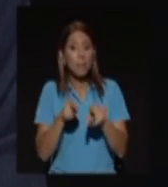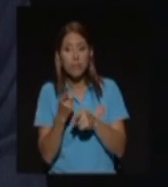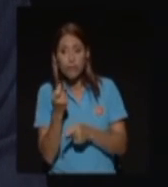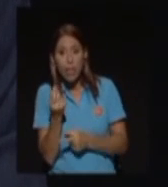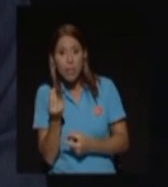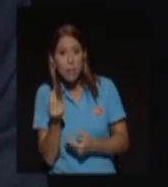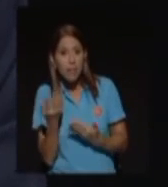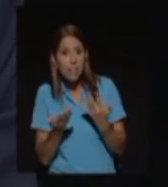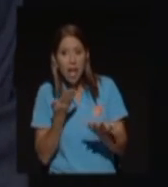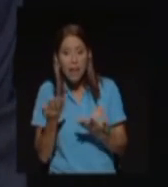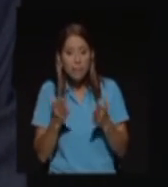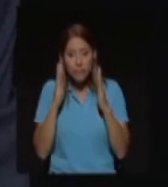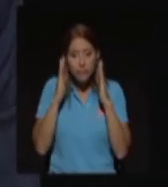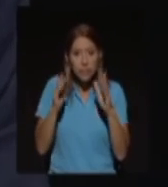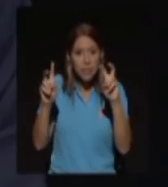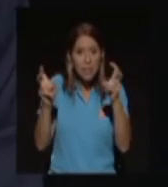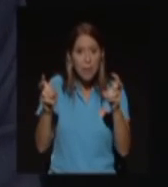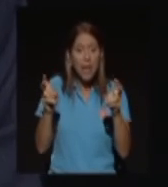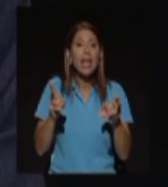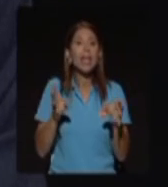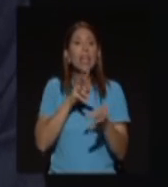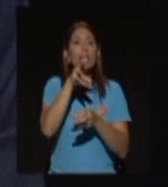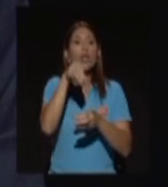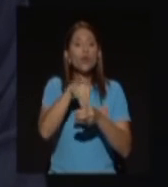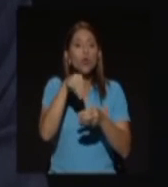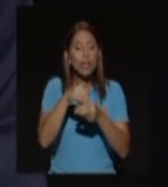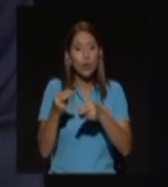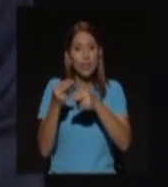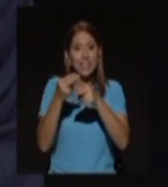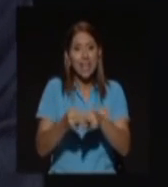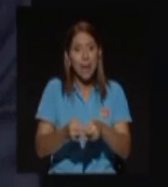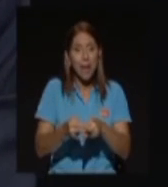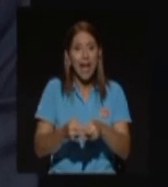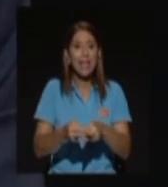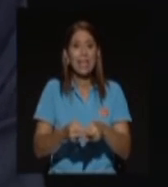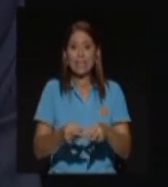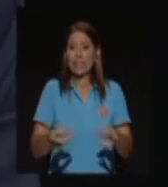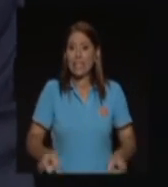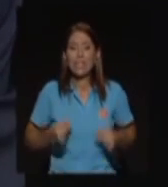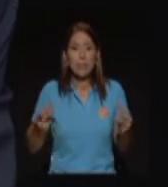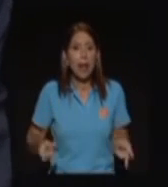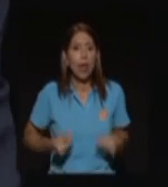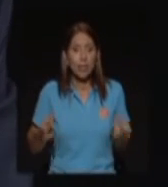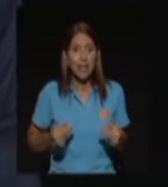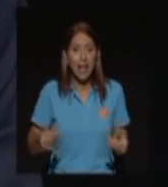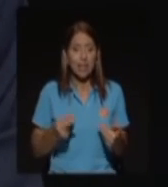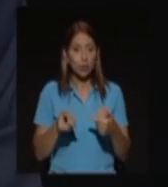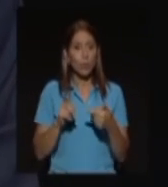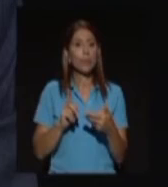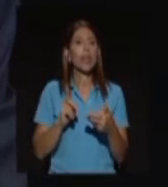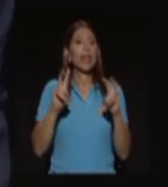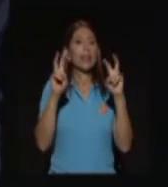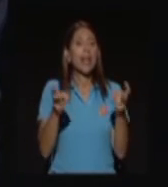manera integral, incluyendo los llamados disparadores del gasto, temas de salarios en el sector público, temas de